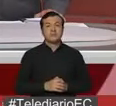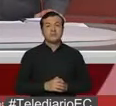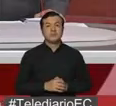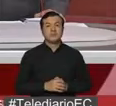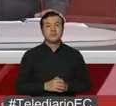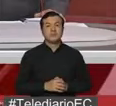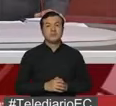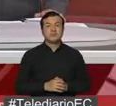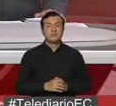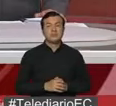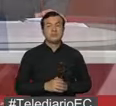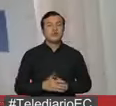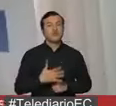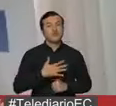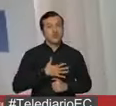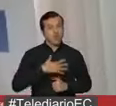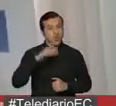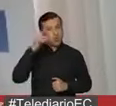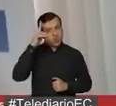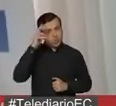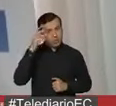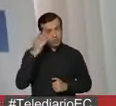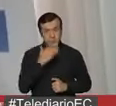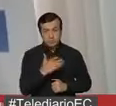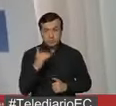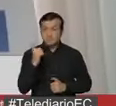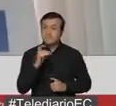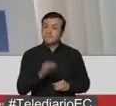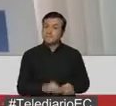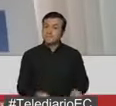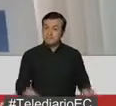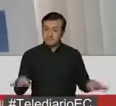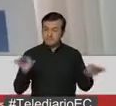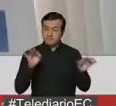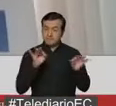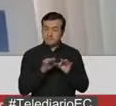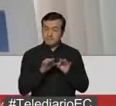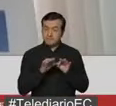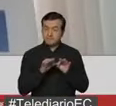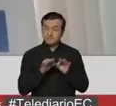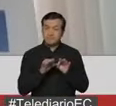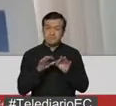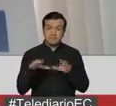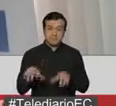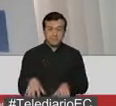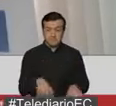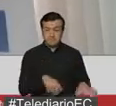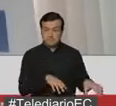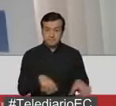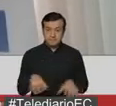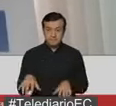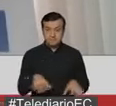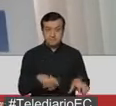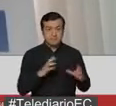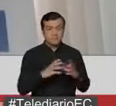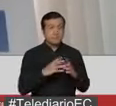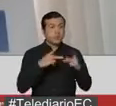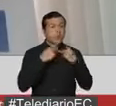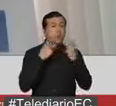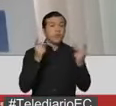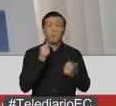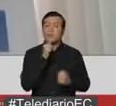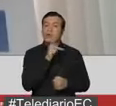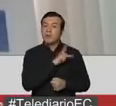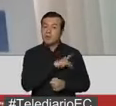Bueno, yo creo que en este sentido es necesario una coordinación entre el sector público y el